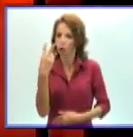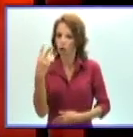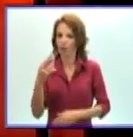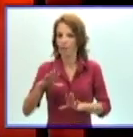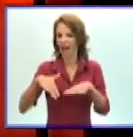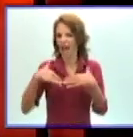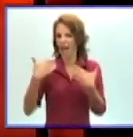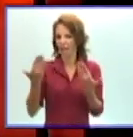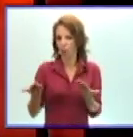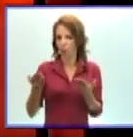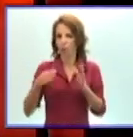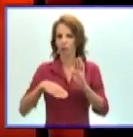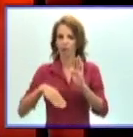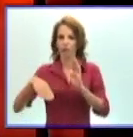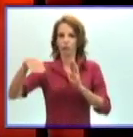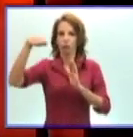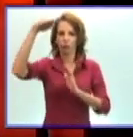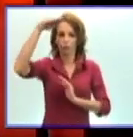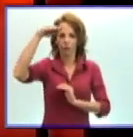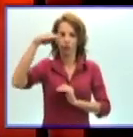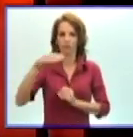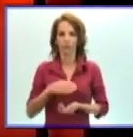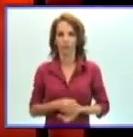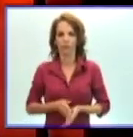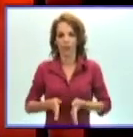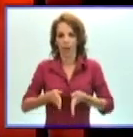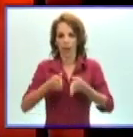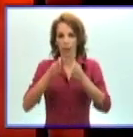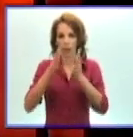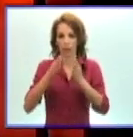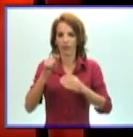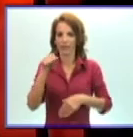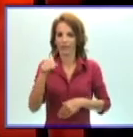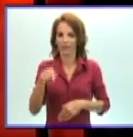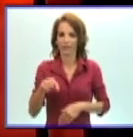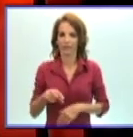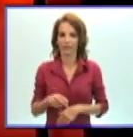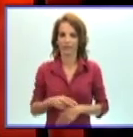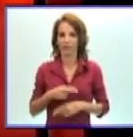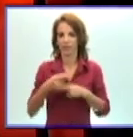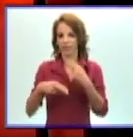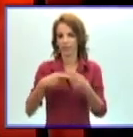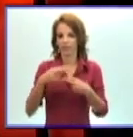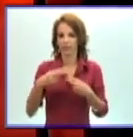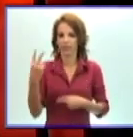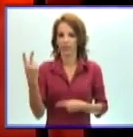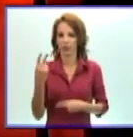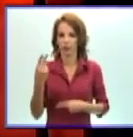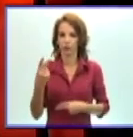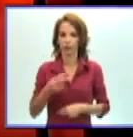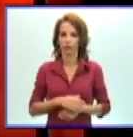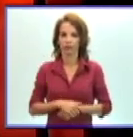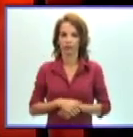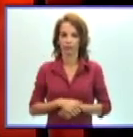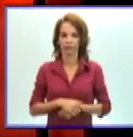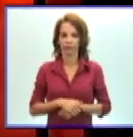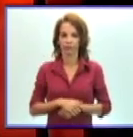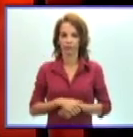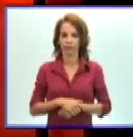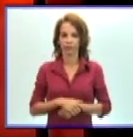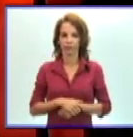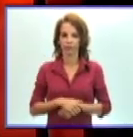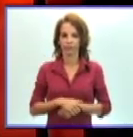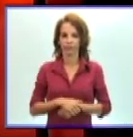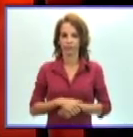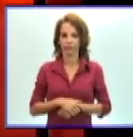se elevó la columna de ese líquido y realizar las dos mediciones en las dos unidades de medida.